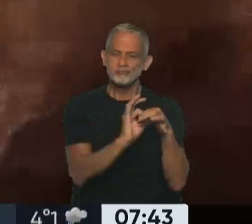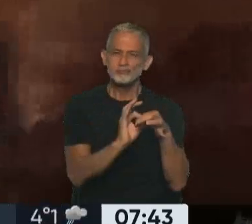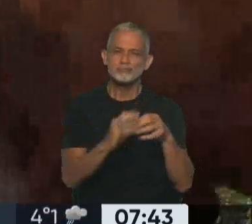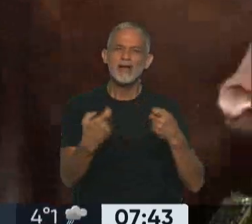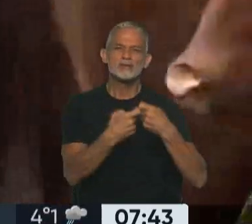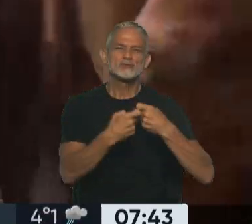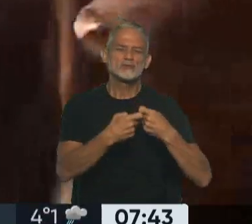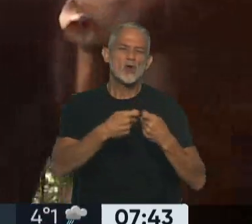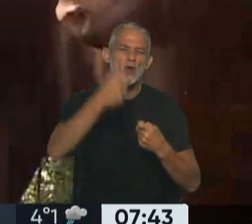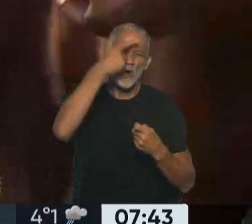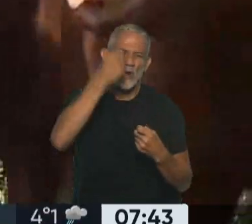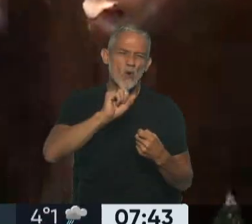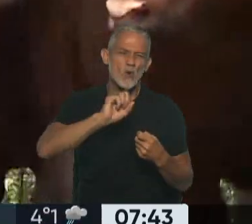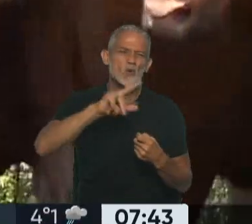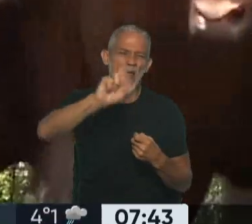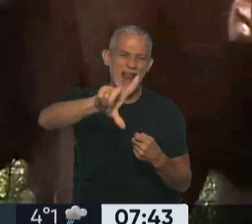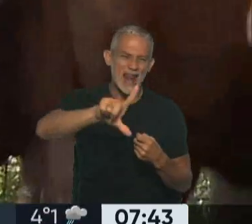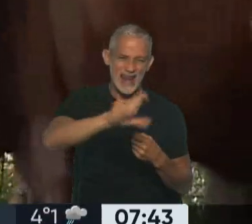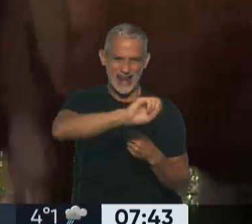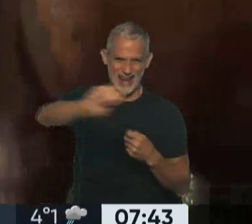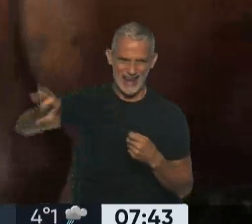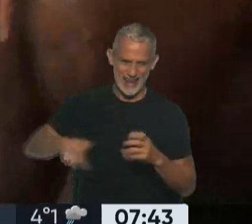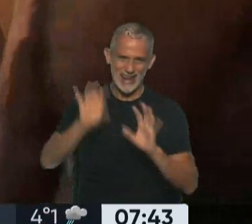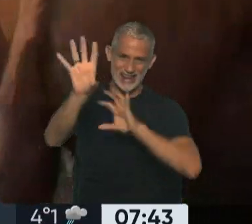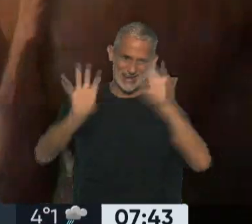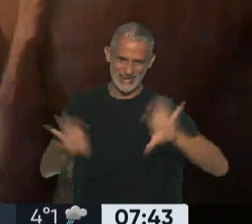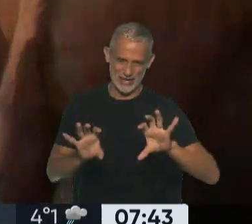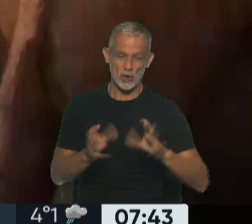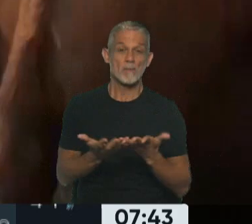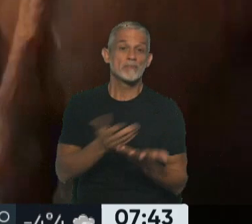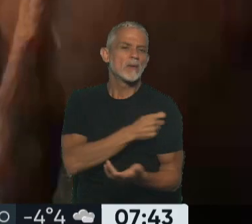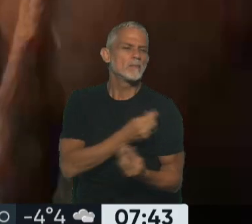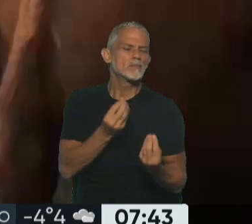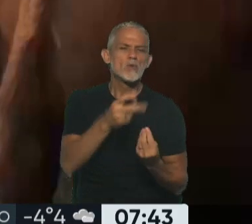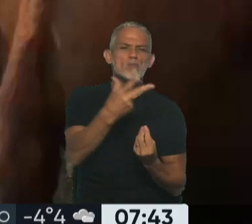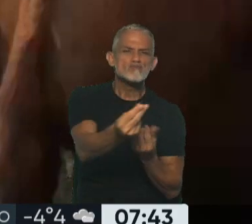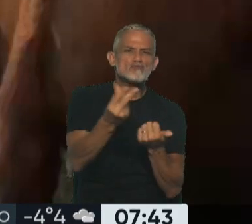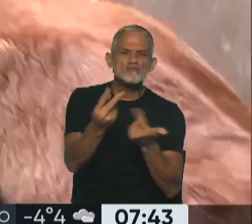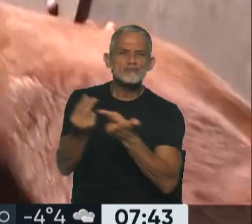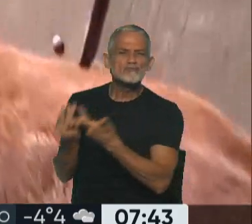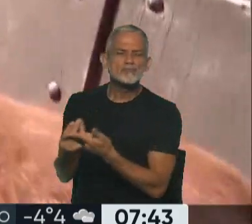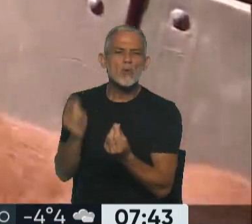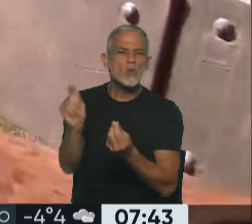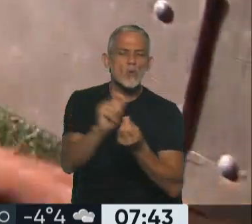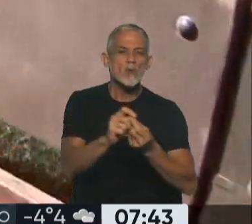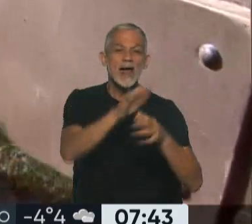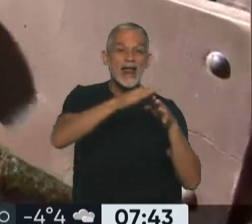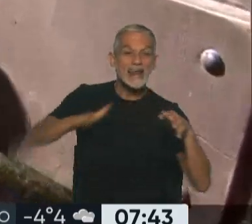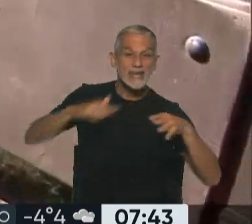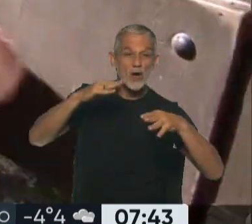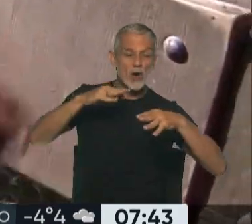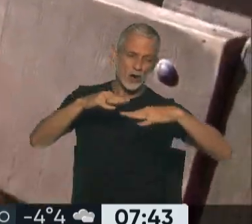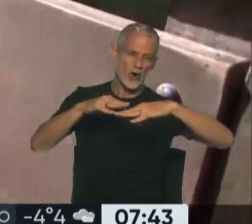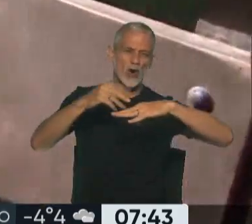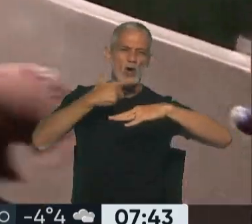sociedades Rurales de cada región y la vacunación se realiza desde eh lo que es el río Colorado o sea